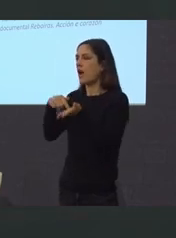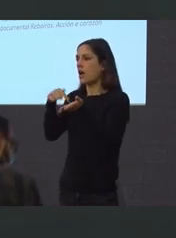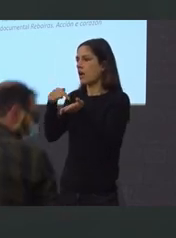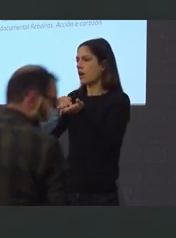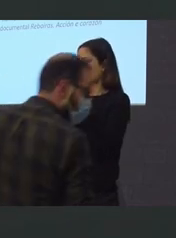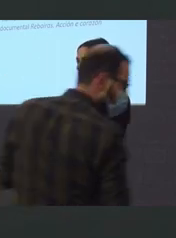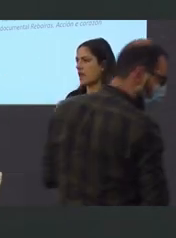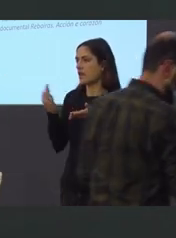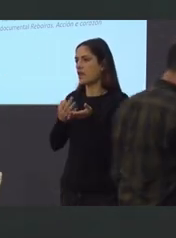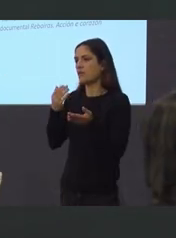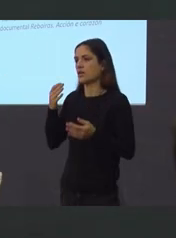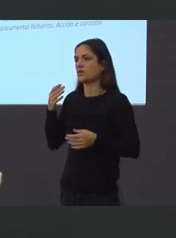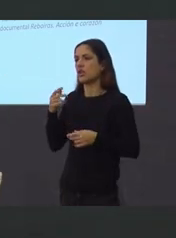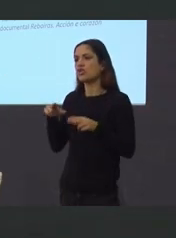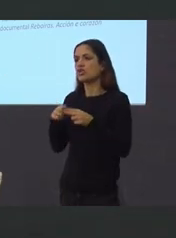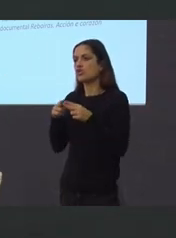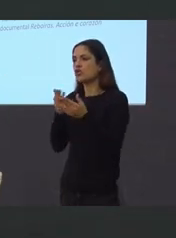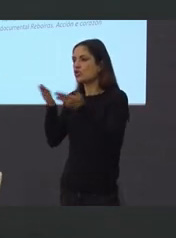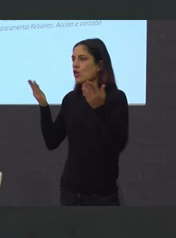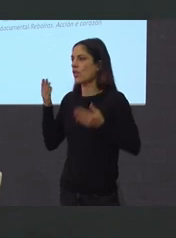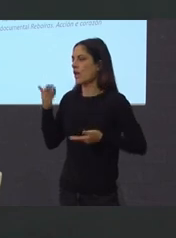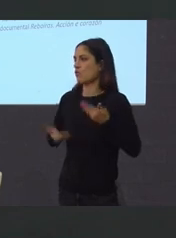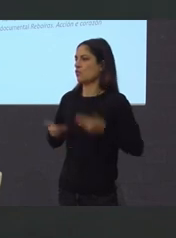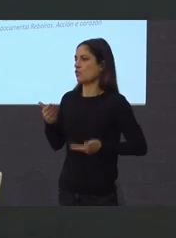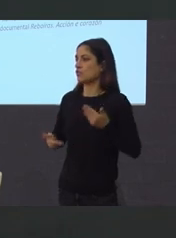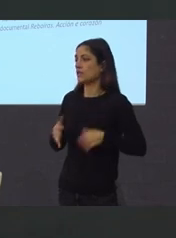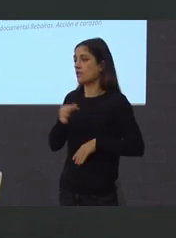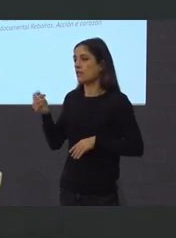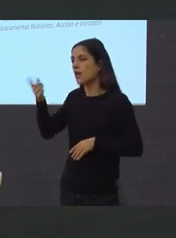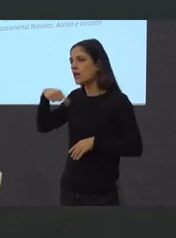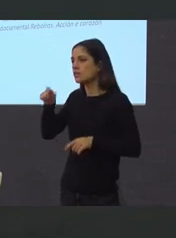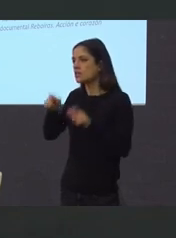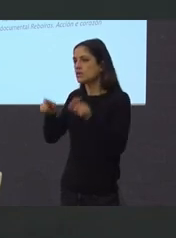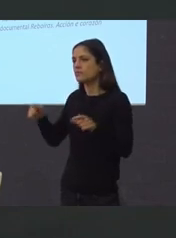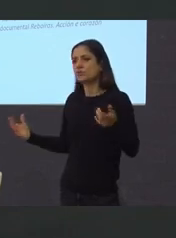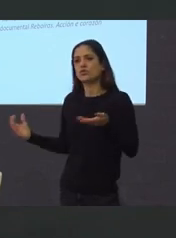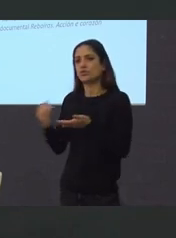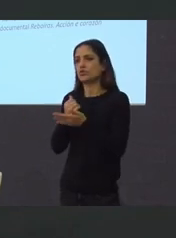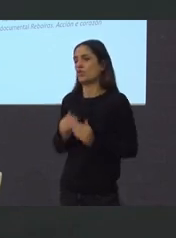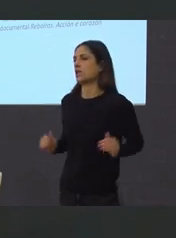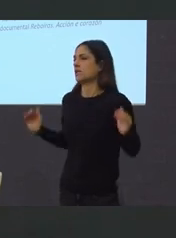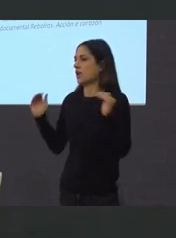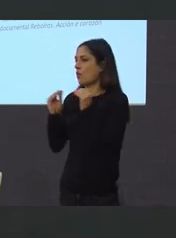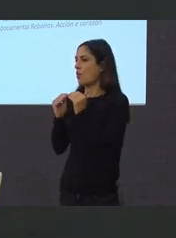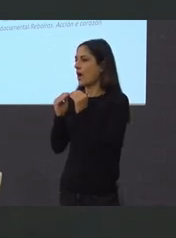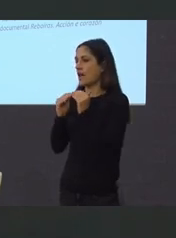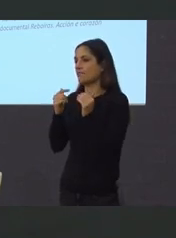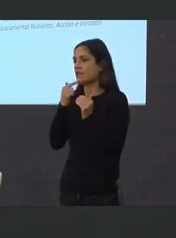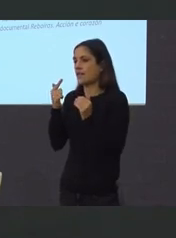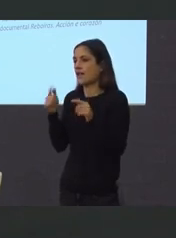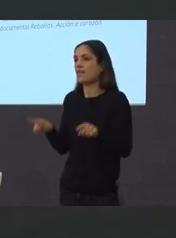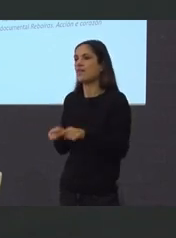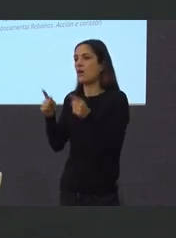máis xusta e que todos e todos sexamos iguais, non? Con isto que se di, independentemente da cor da sangue